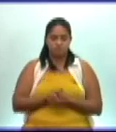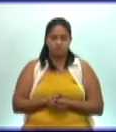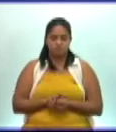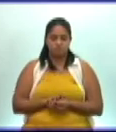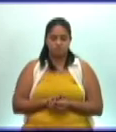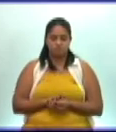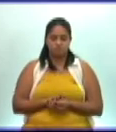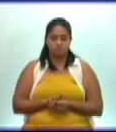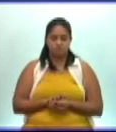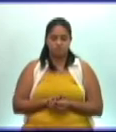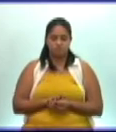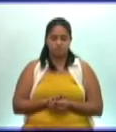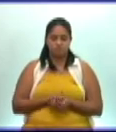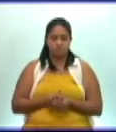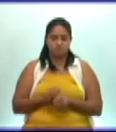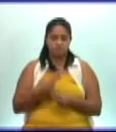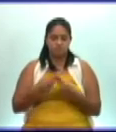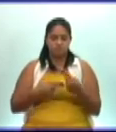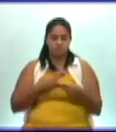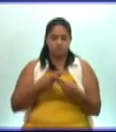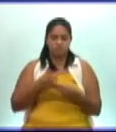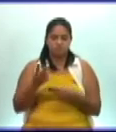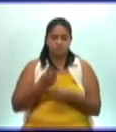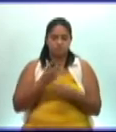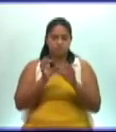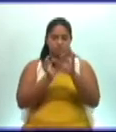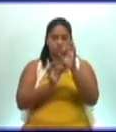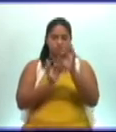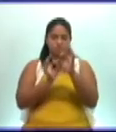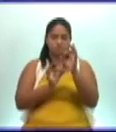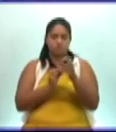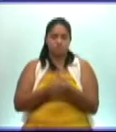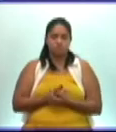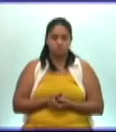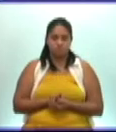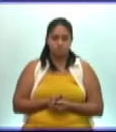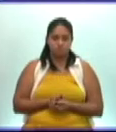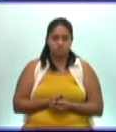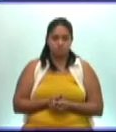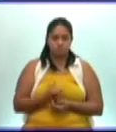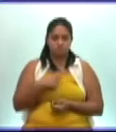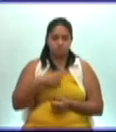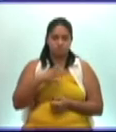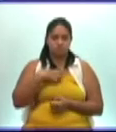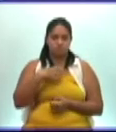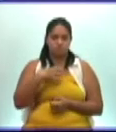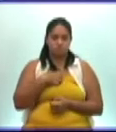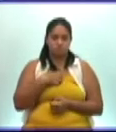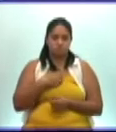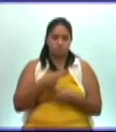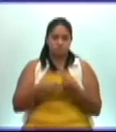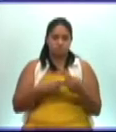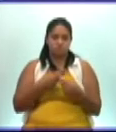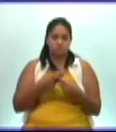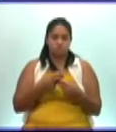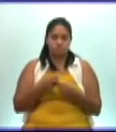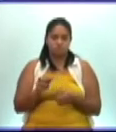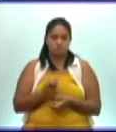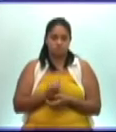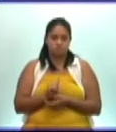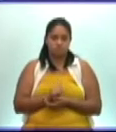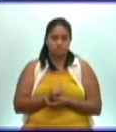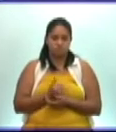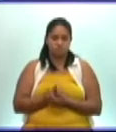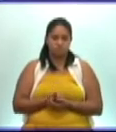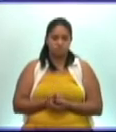de igual forma que hemos hecho con la doble ranura de Young, nosotros lo tendríamos que efectuar también con